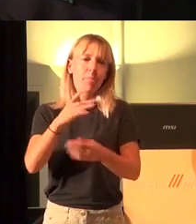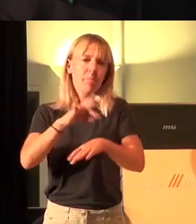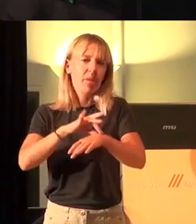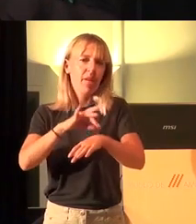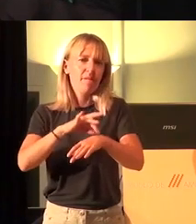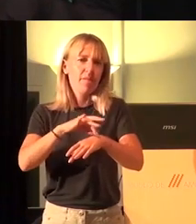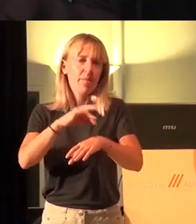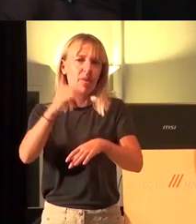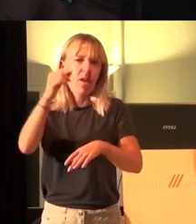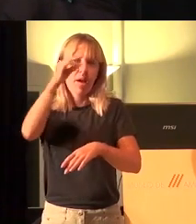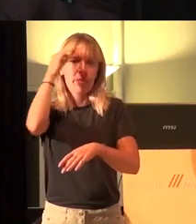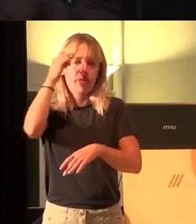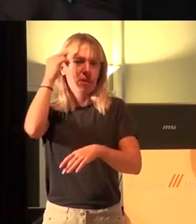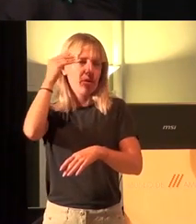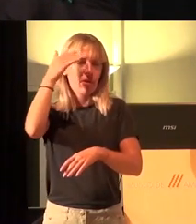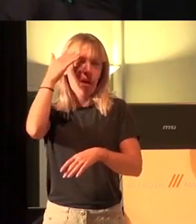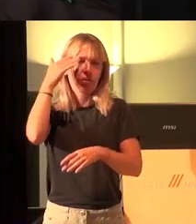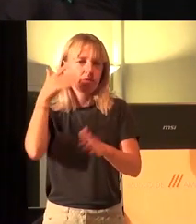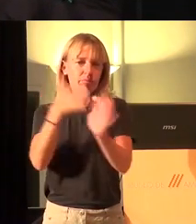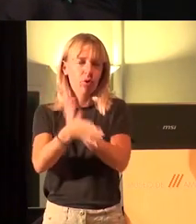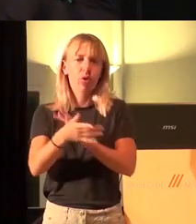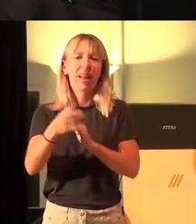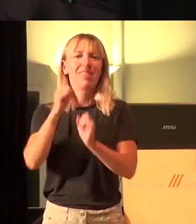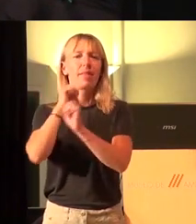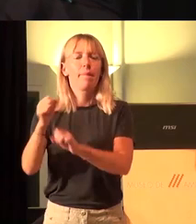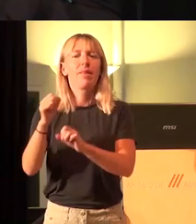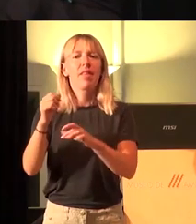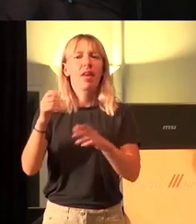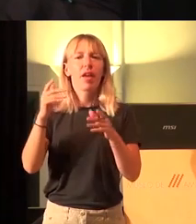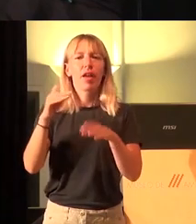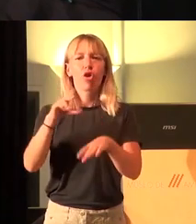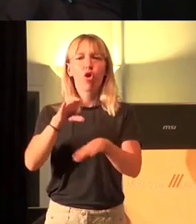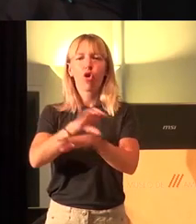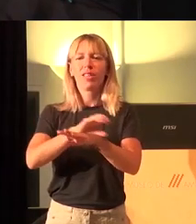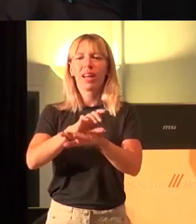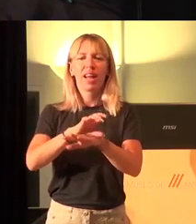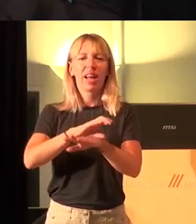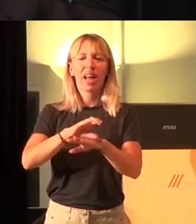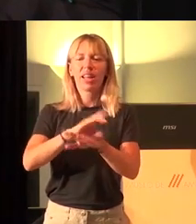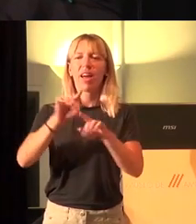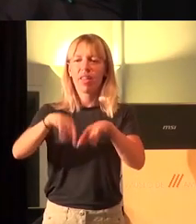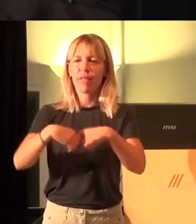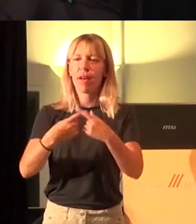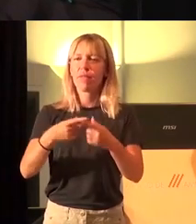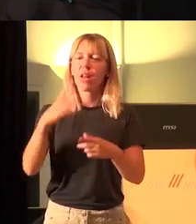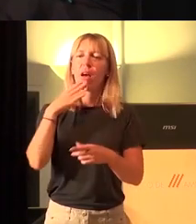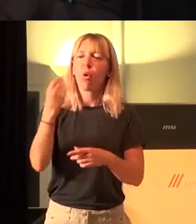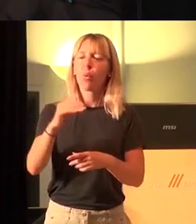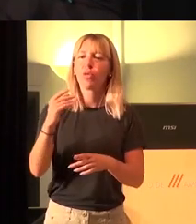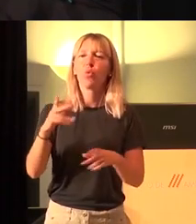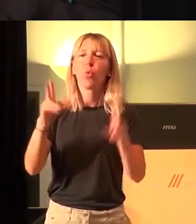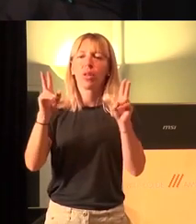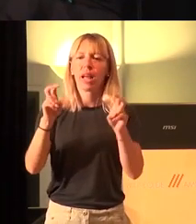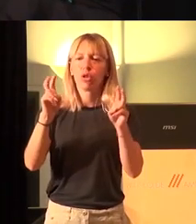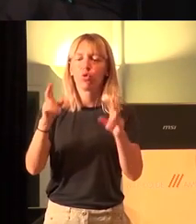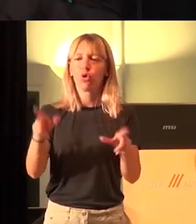enfermedad mental crónica y sois un centro dependiente de la Consejería, no lo quiero decir más, de la Consejería de Familia, Juventud y Asuntos Sociales de